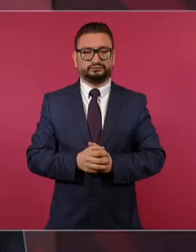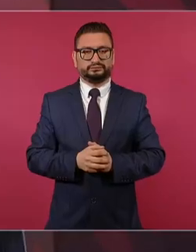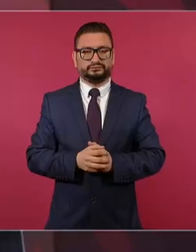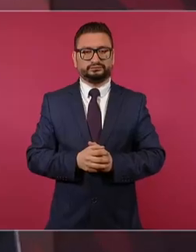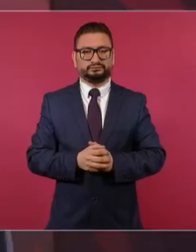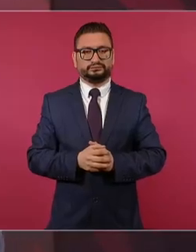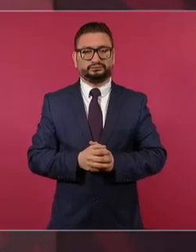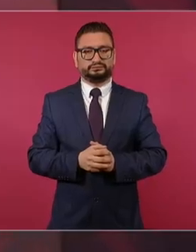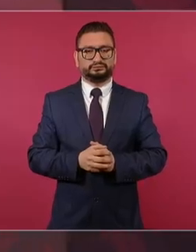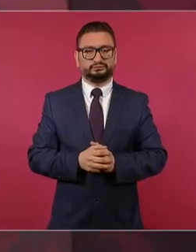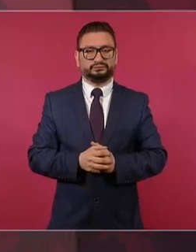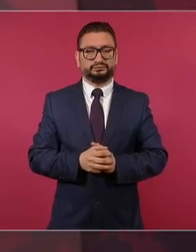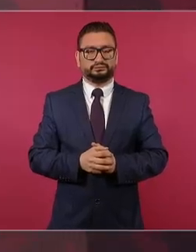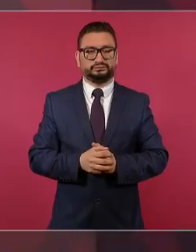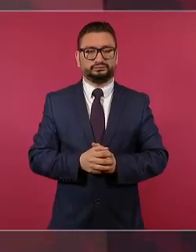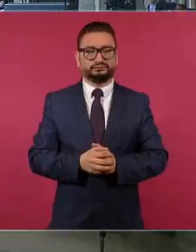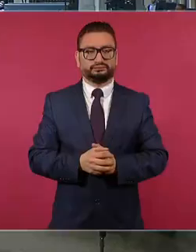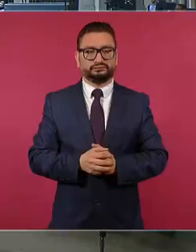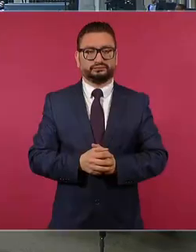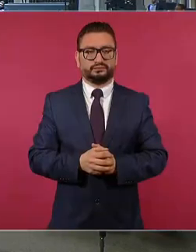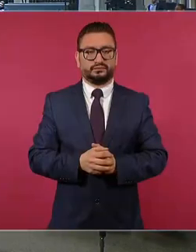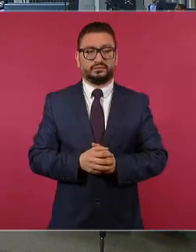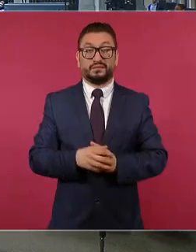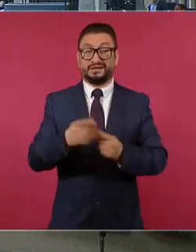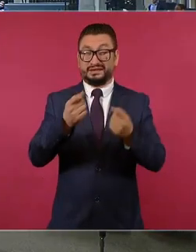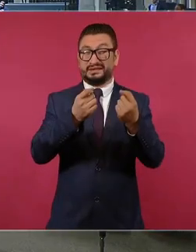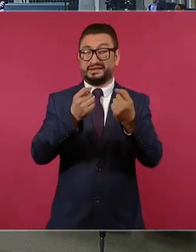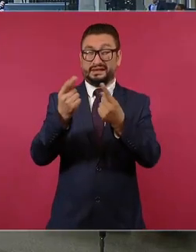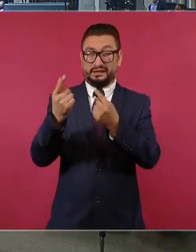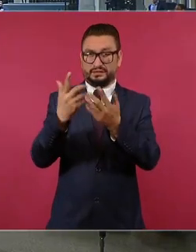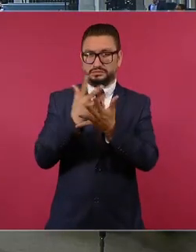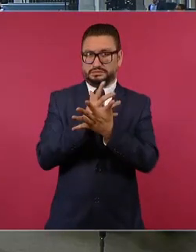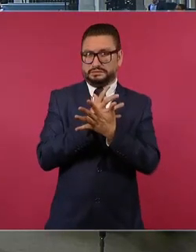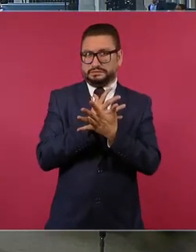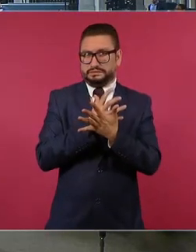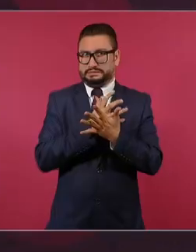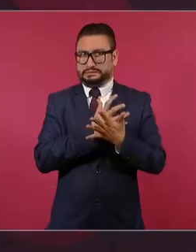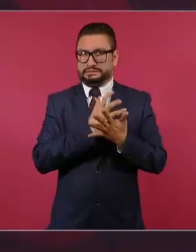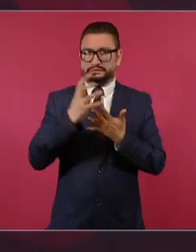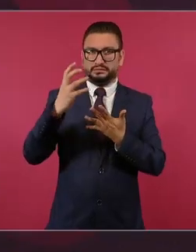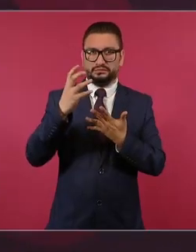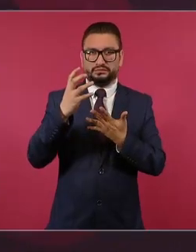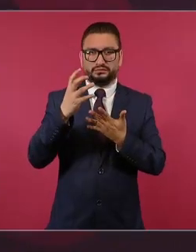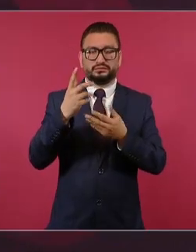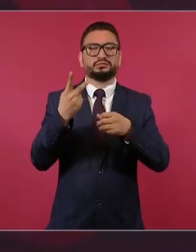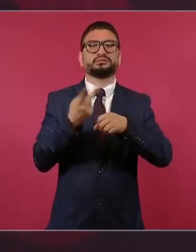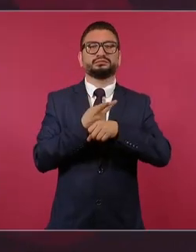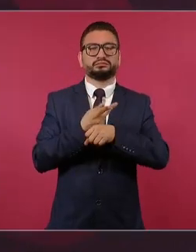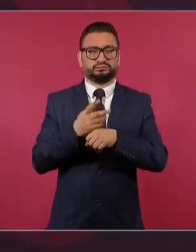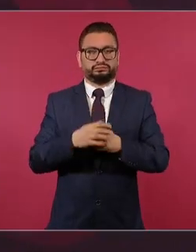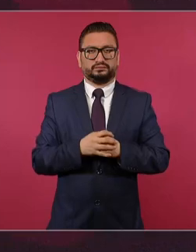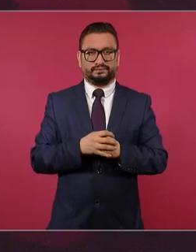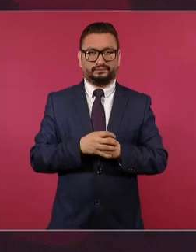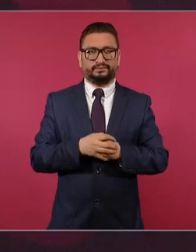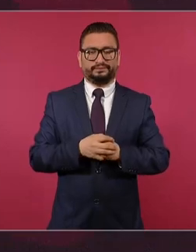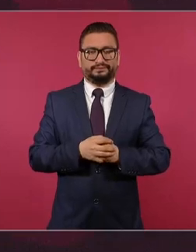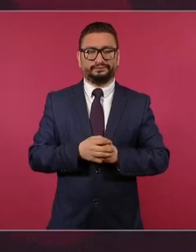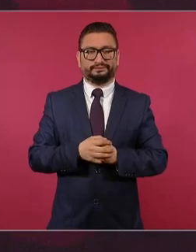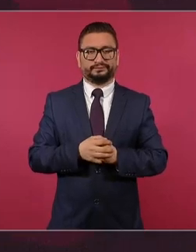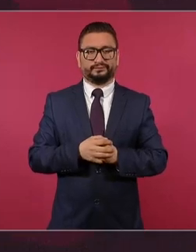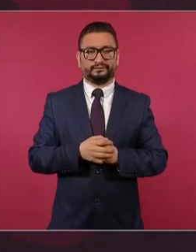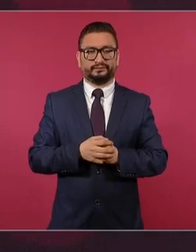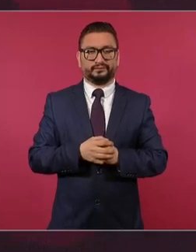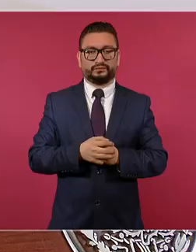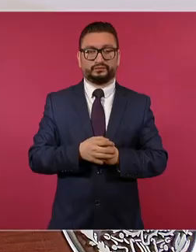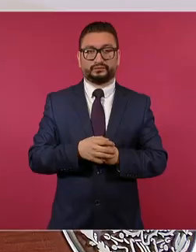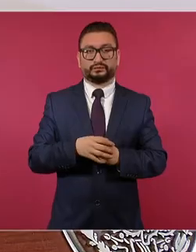Y han llegado al extremo de nulificar